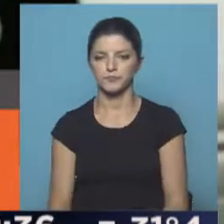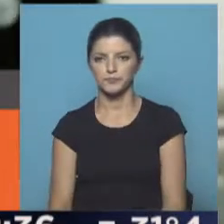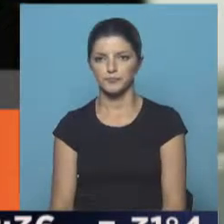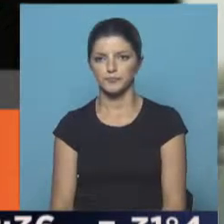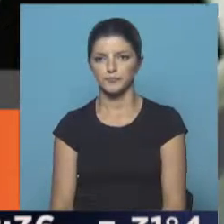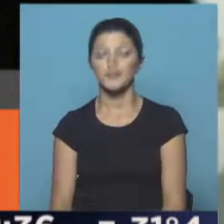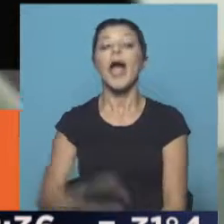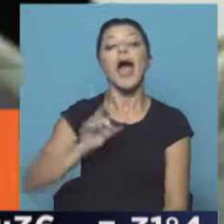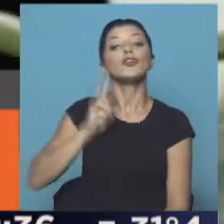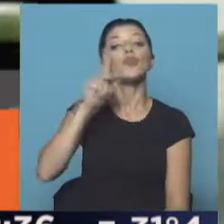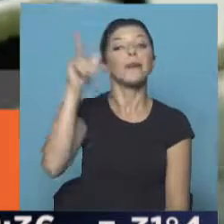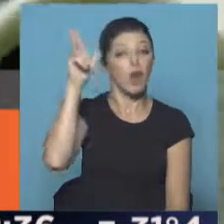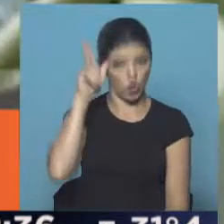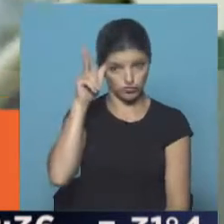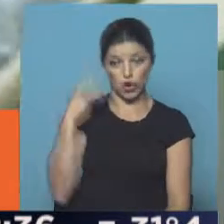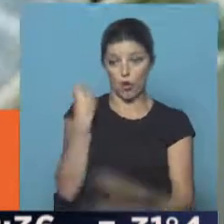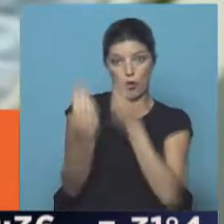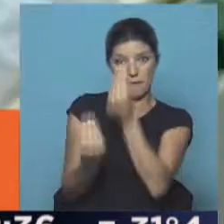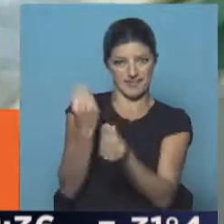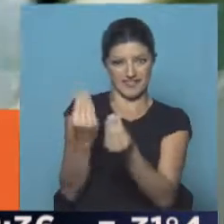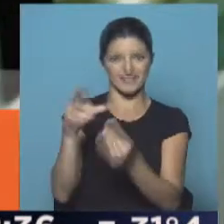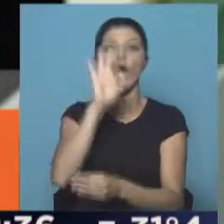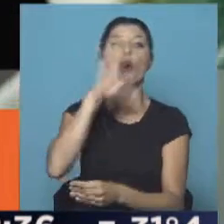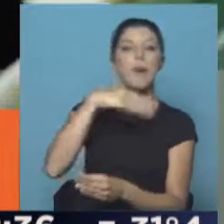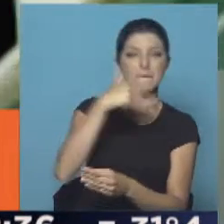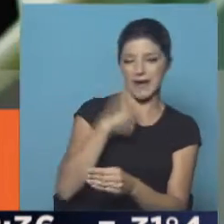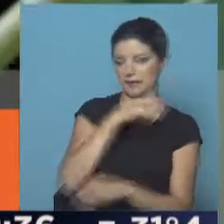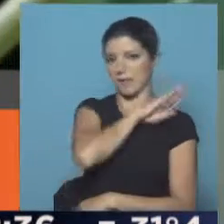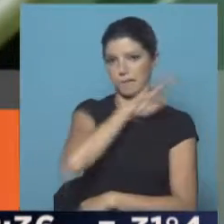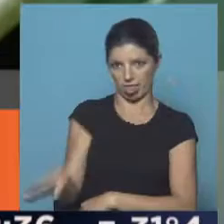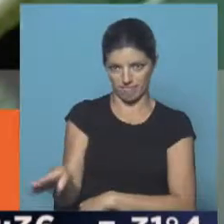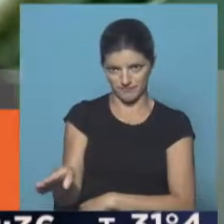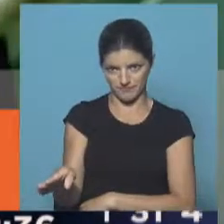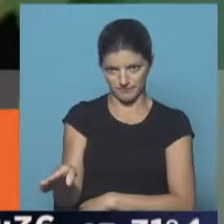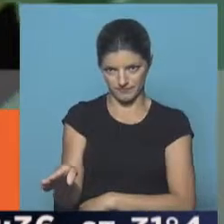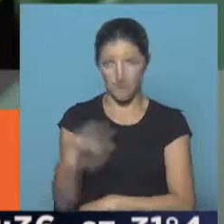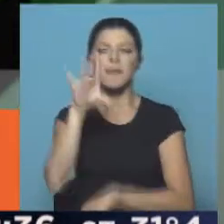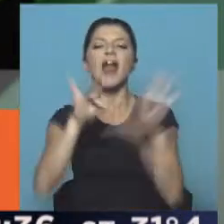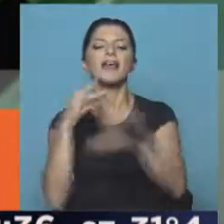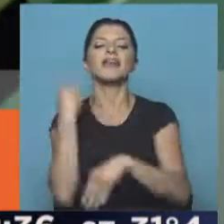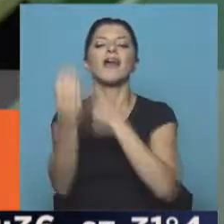En 2008, compitió y fue derrotada por Barack Obama en las primarias demócratas hacia la presidencia.